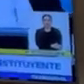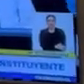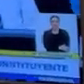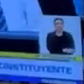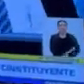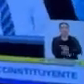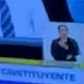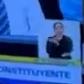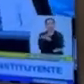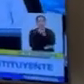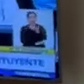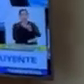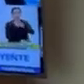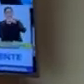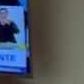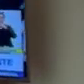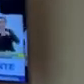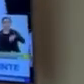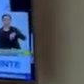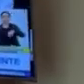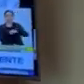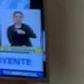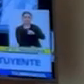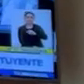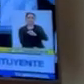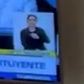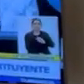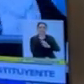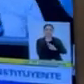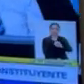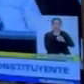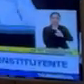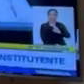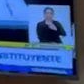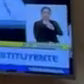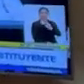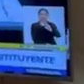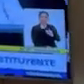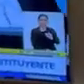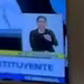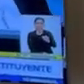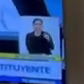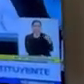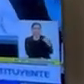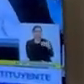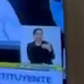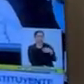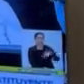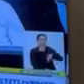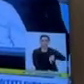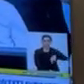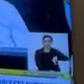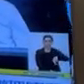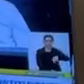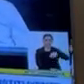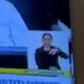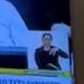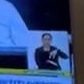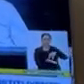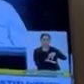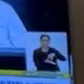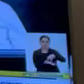garantizar un apoyo desde las instituciones del Estado, como es, por ejemplo, el diagnóstico oportuno, lo que es